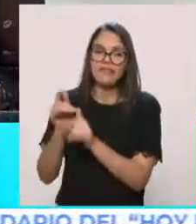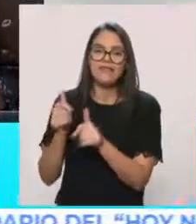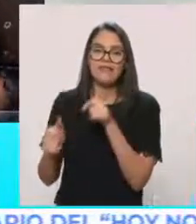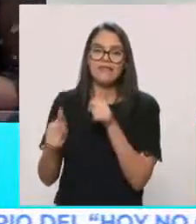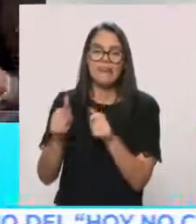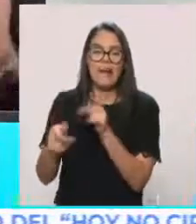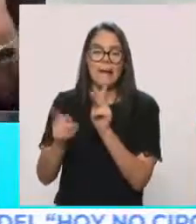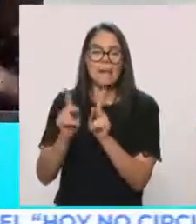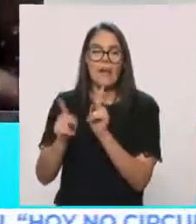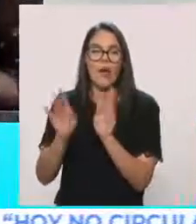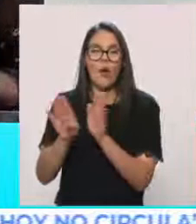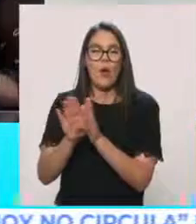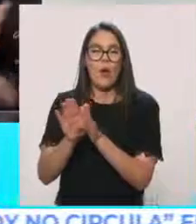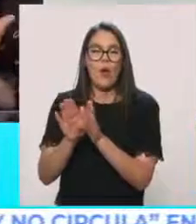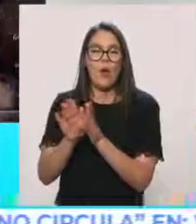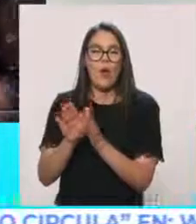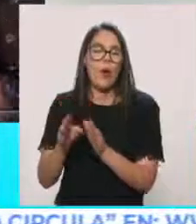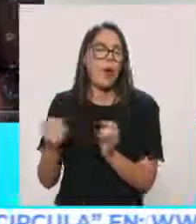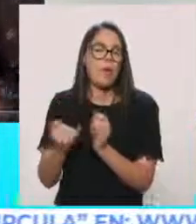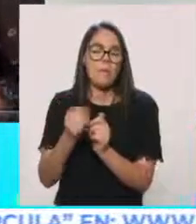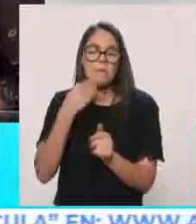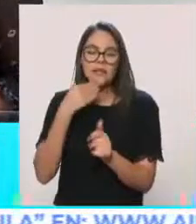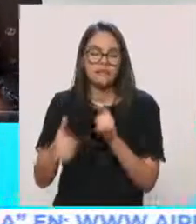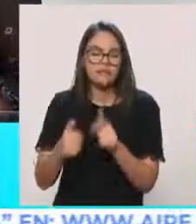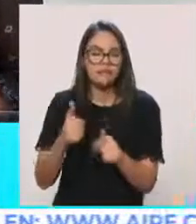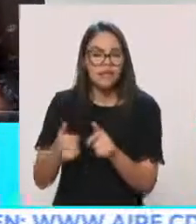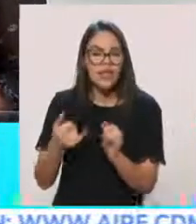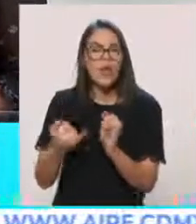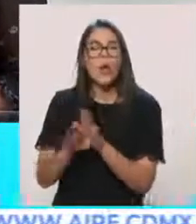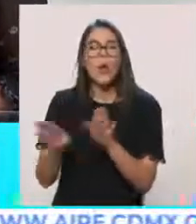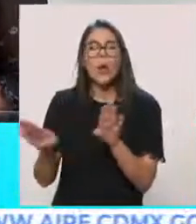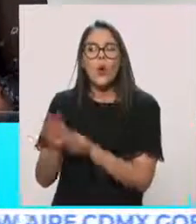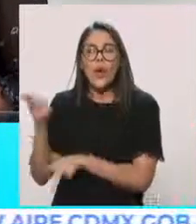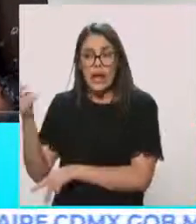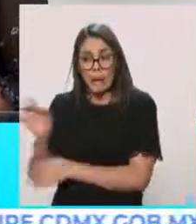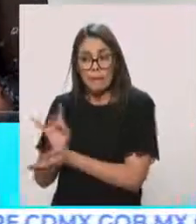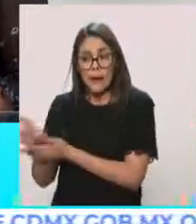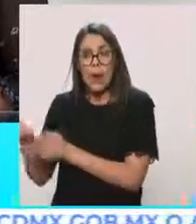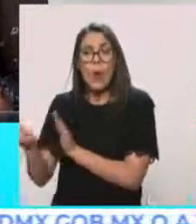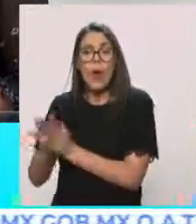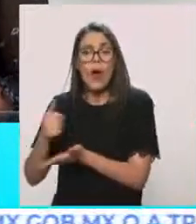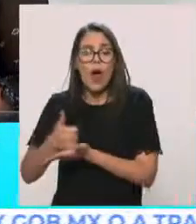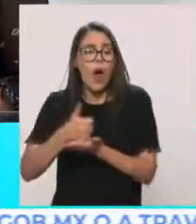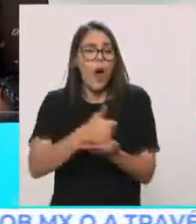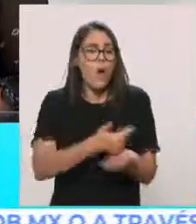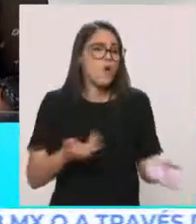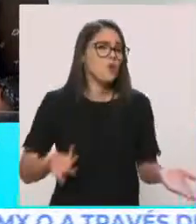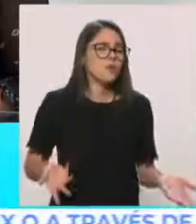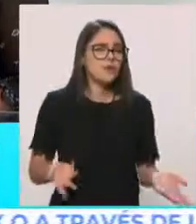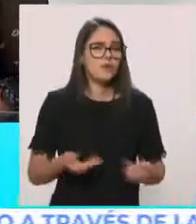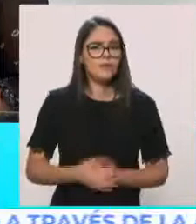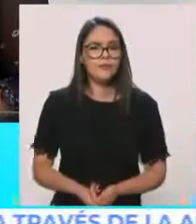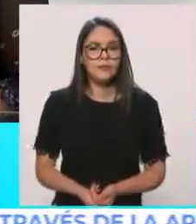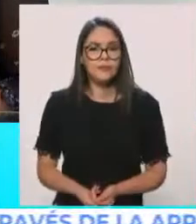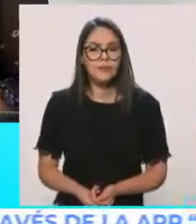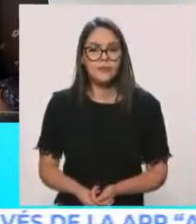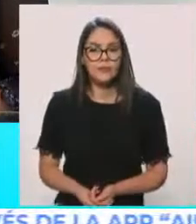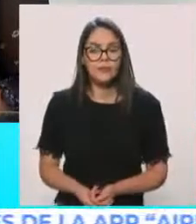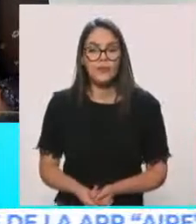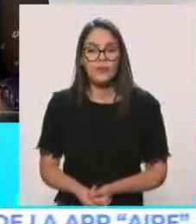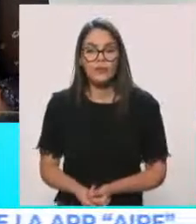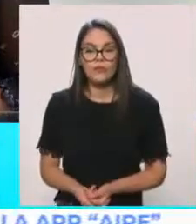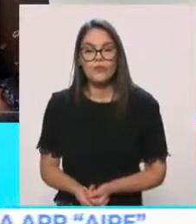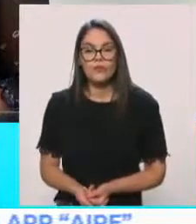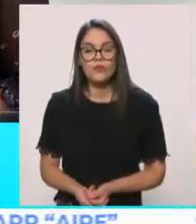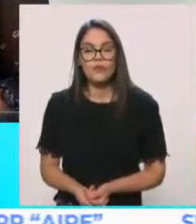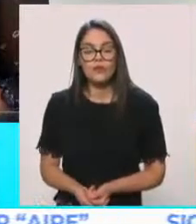de México. ¿De qué servirá esto? ¿Cómo se les va a ayudar a estas mujeres? Bueno, en principio eso podría constituir parte de evidencia de lo que